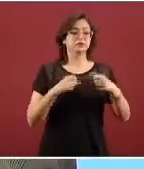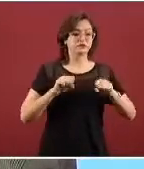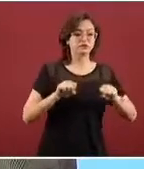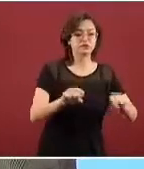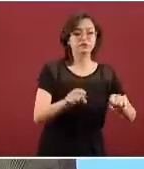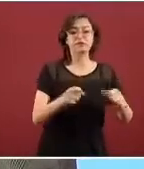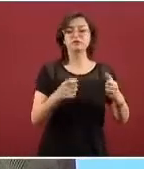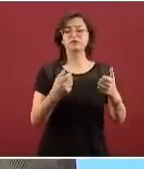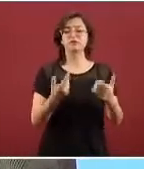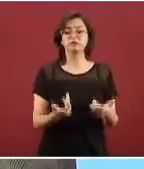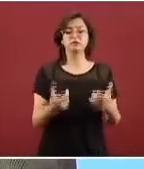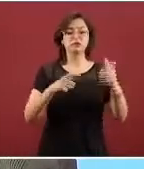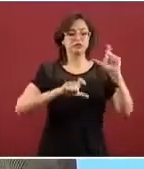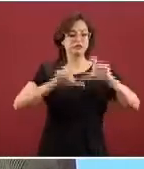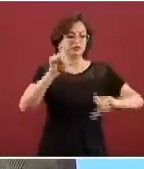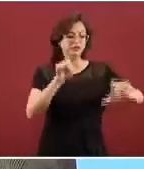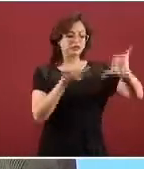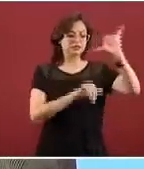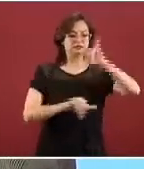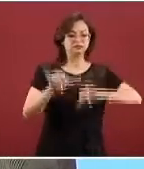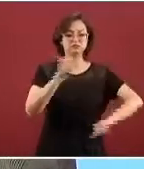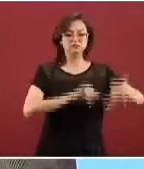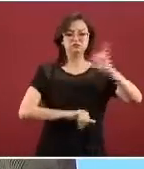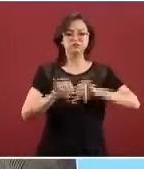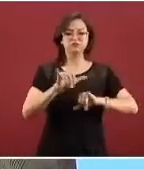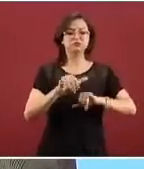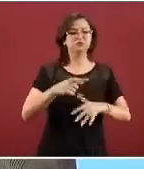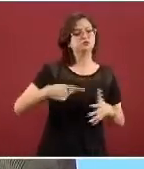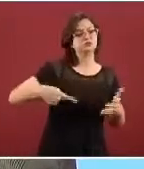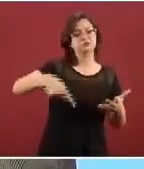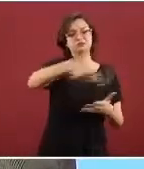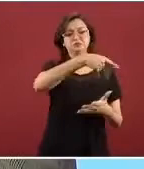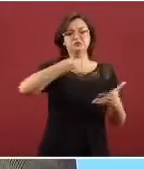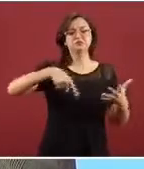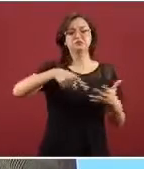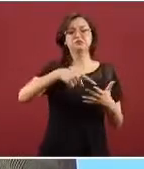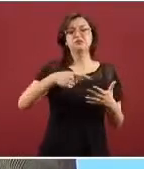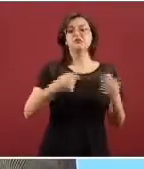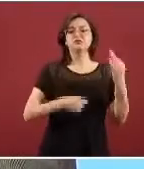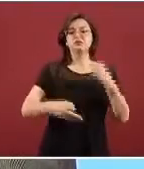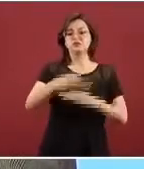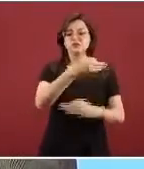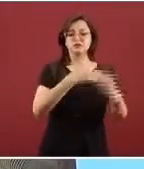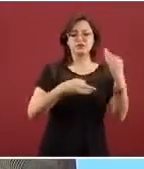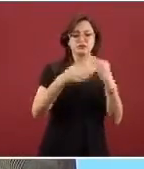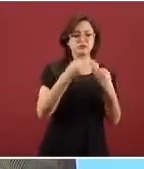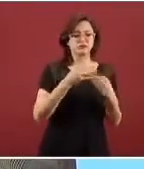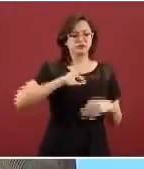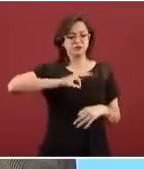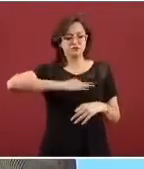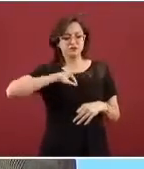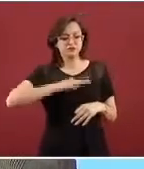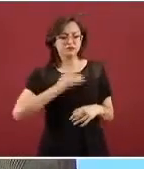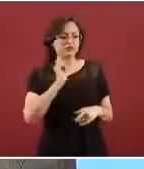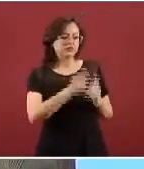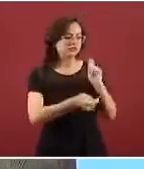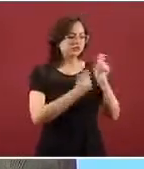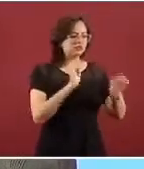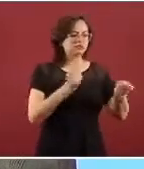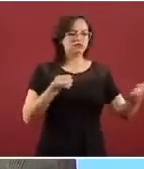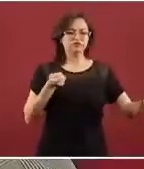camilleros y desde luego químicos que están contribuyendo a conocer y a manejar a este virus y desde